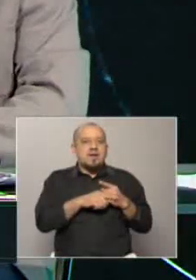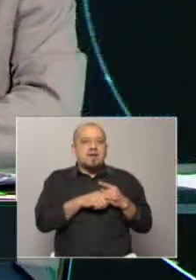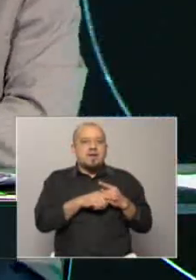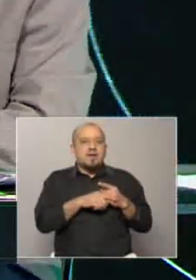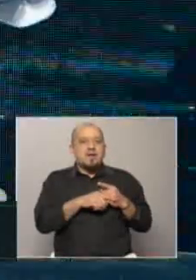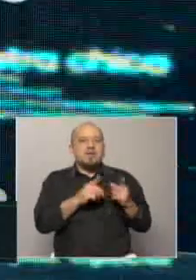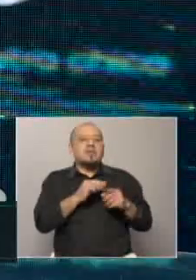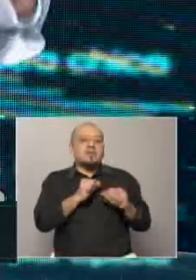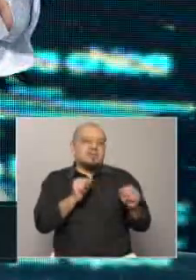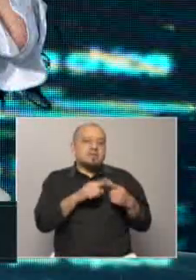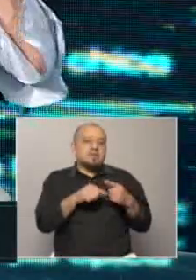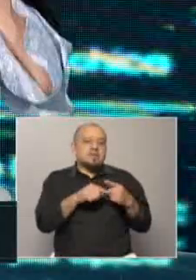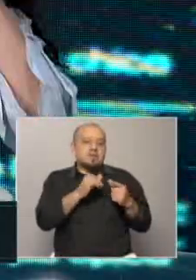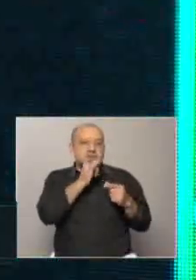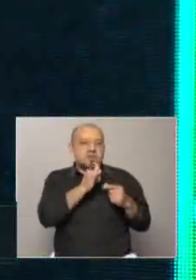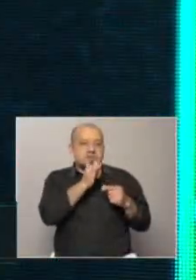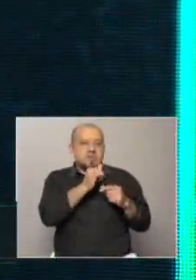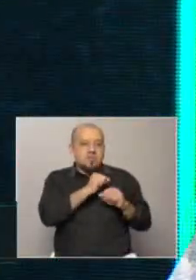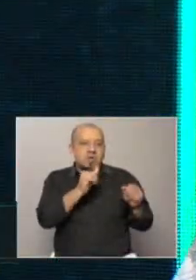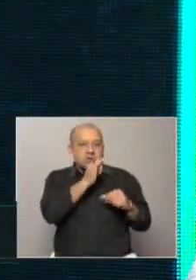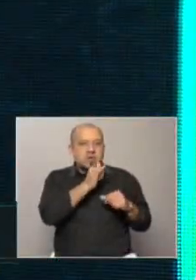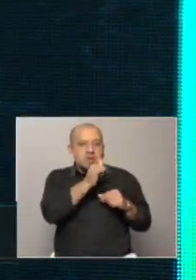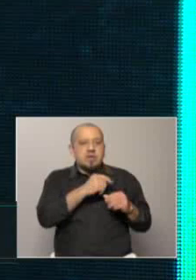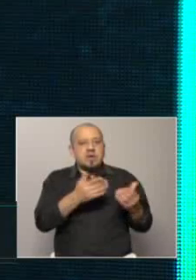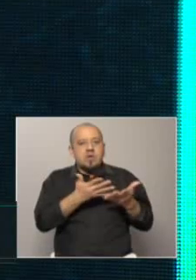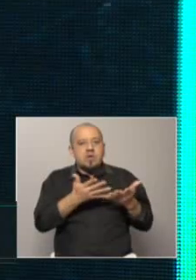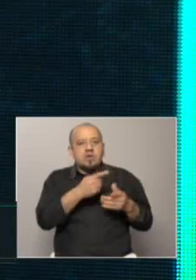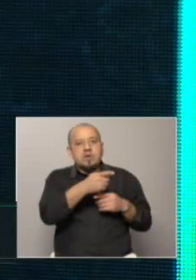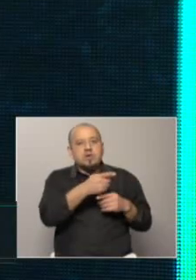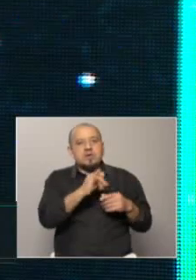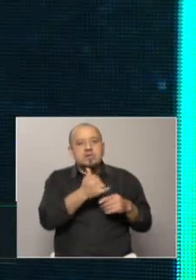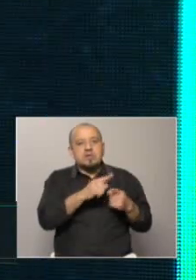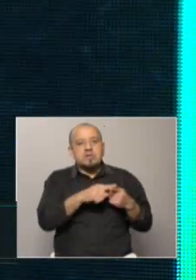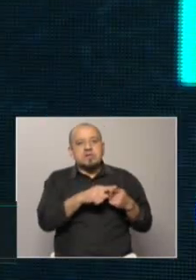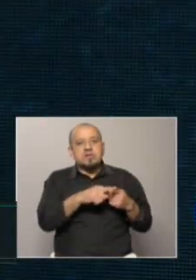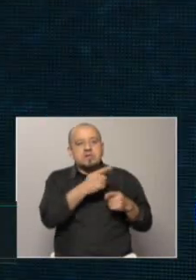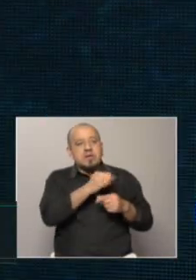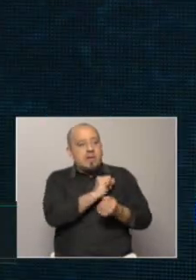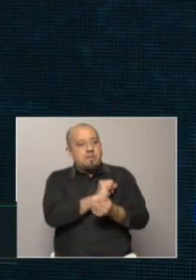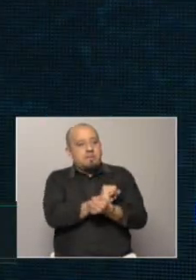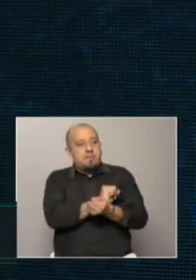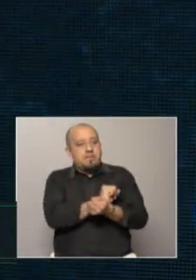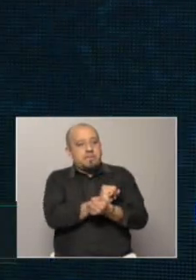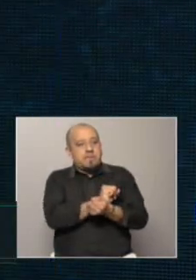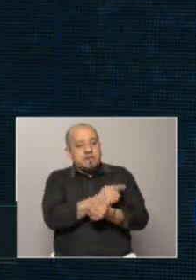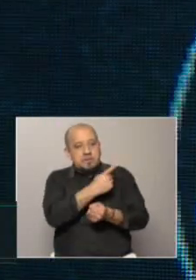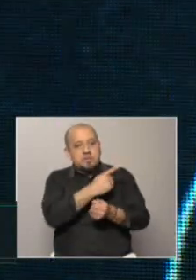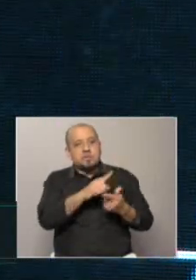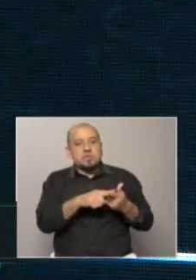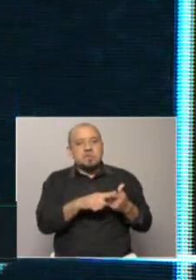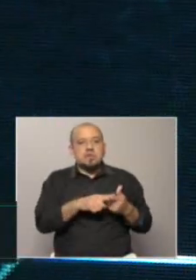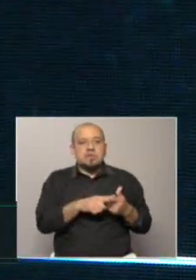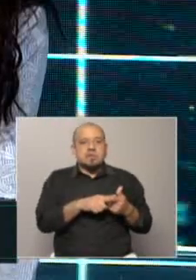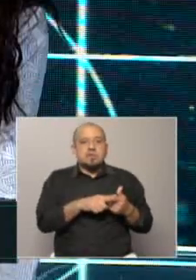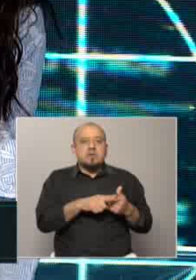anécdota de Pity Álvarez. Sí, yo creo que sobre Pity se puede contar todo. Pobre, ahora es un largo periodo ya que viene recluido, ¿no? Porque tuvo un episodio de sangre, además. Sí, claro.